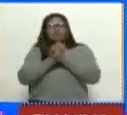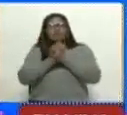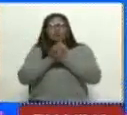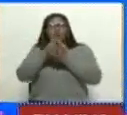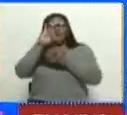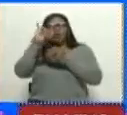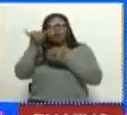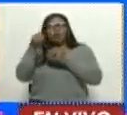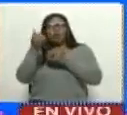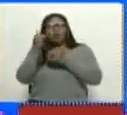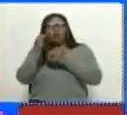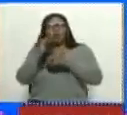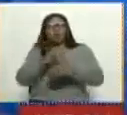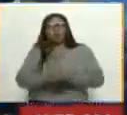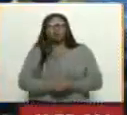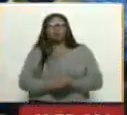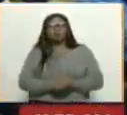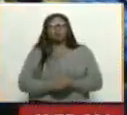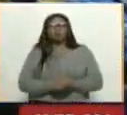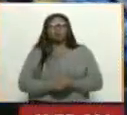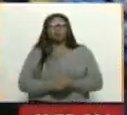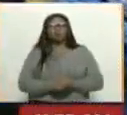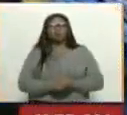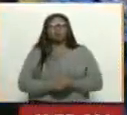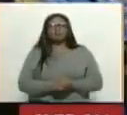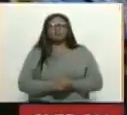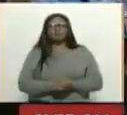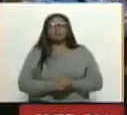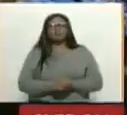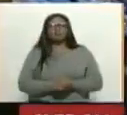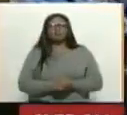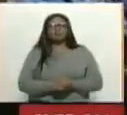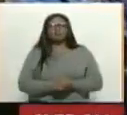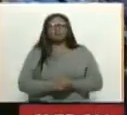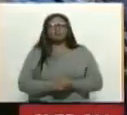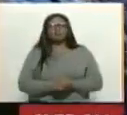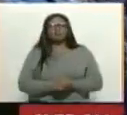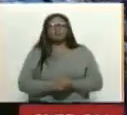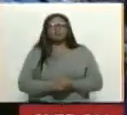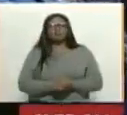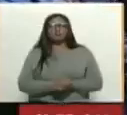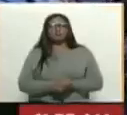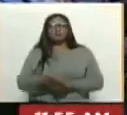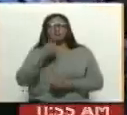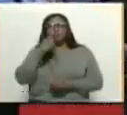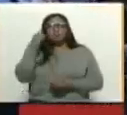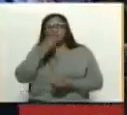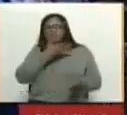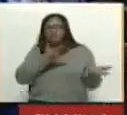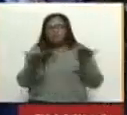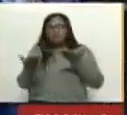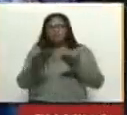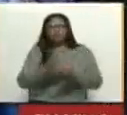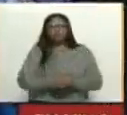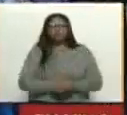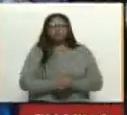para comenzar la discusión Muchas gracias Buenos días bienvenidas Bienvenidos